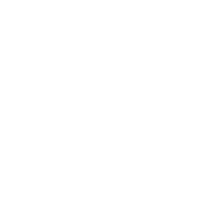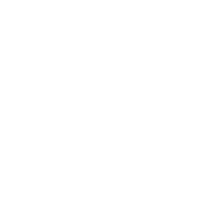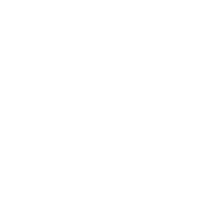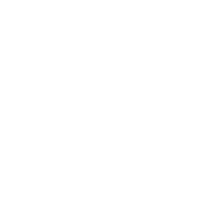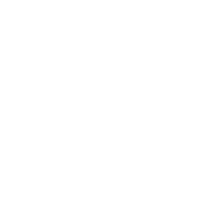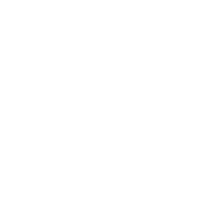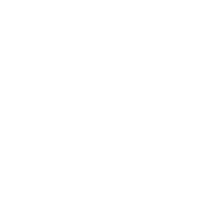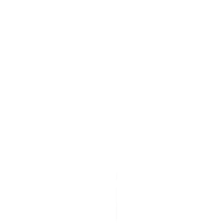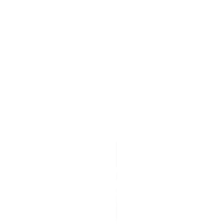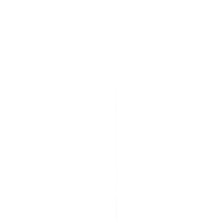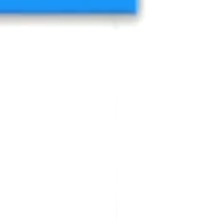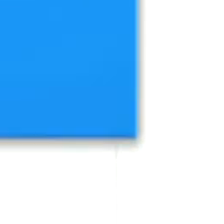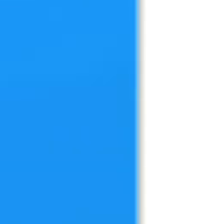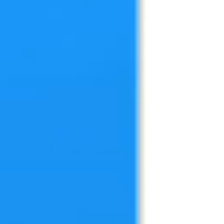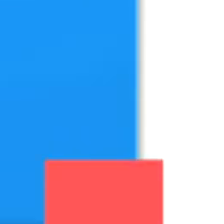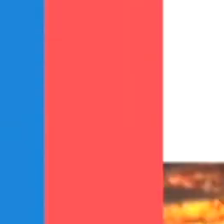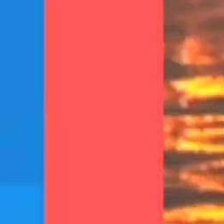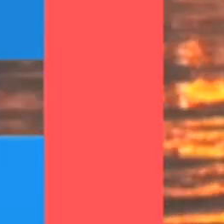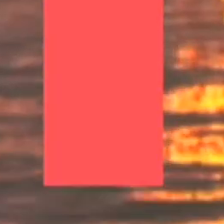ah